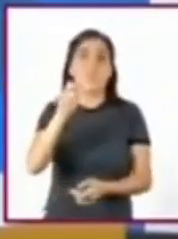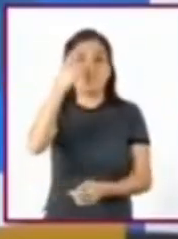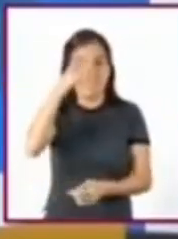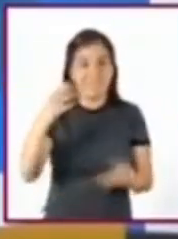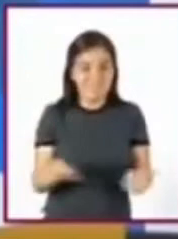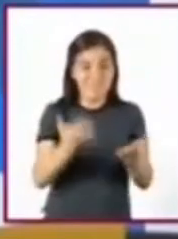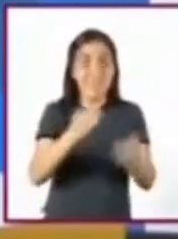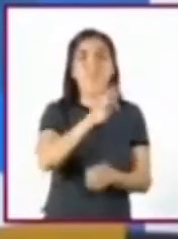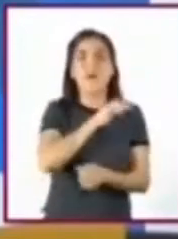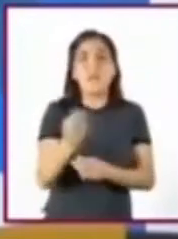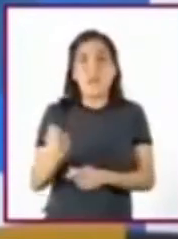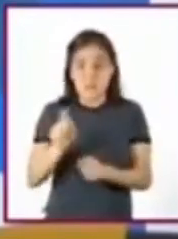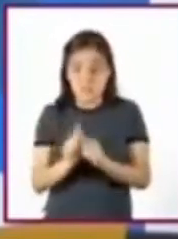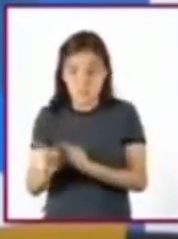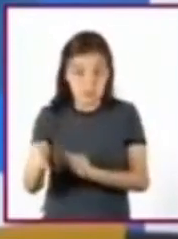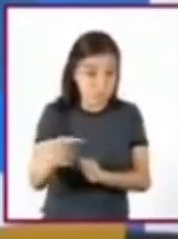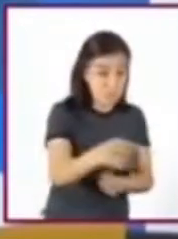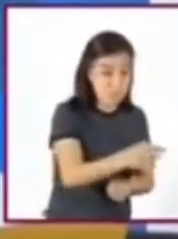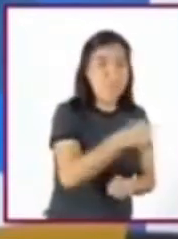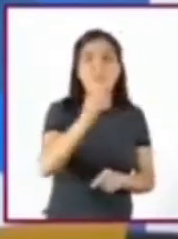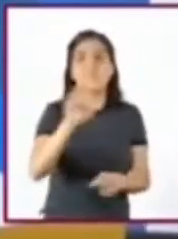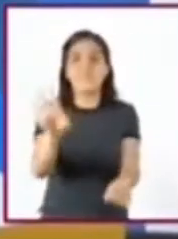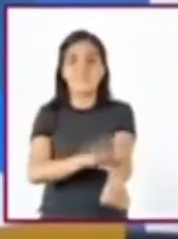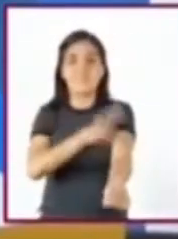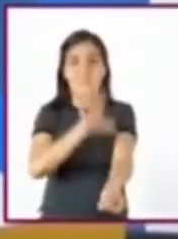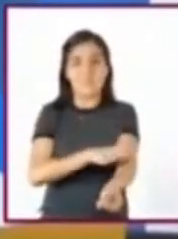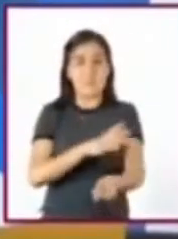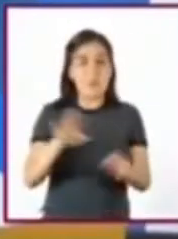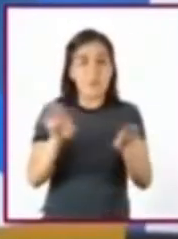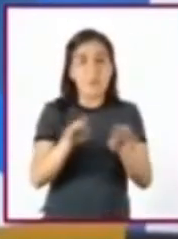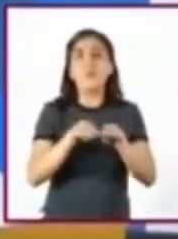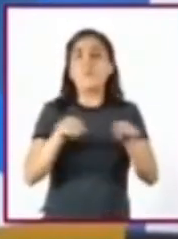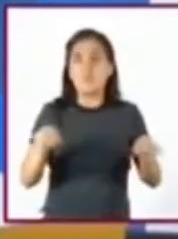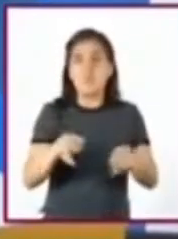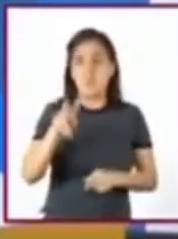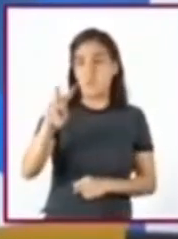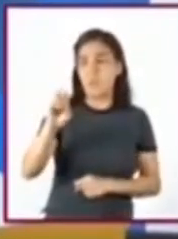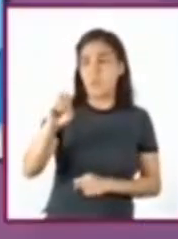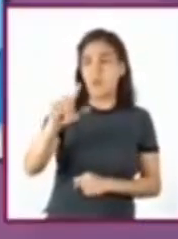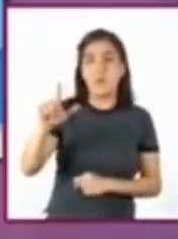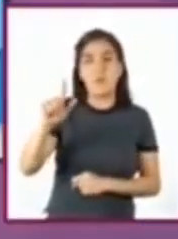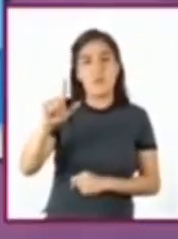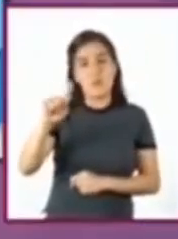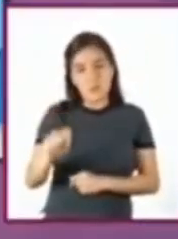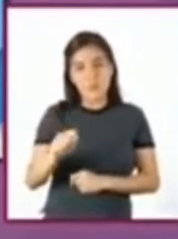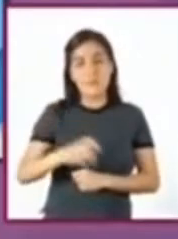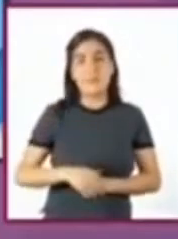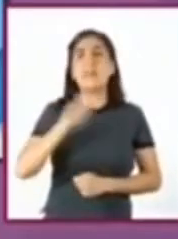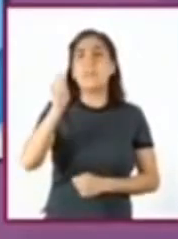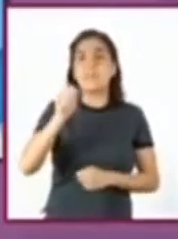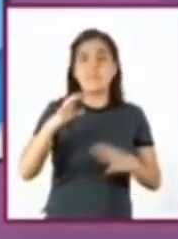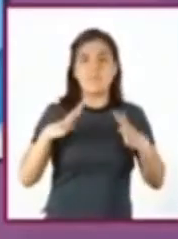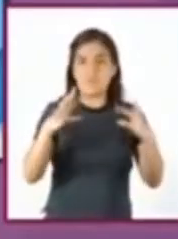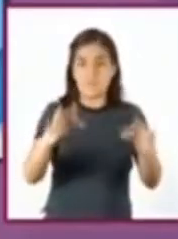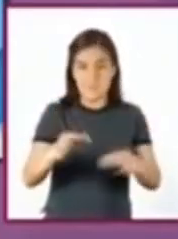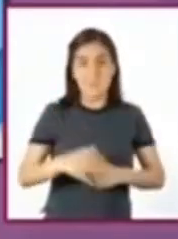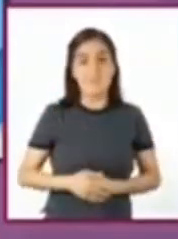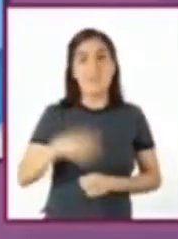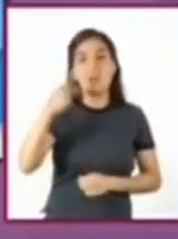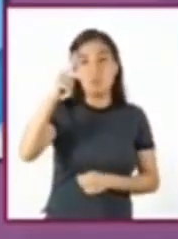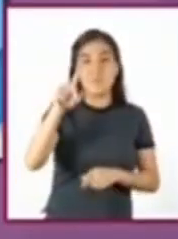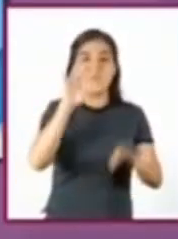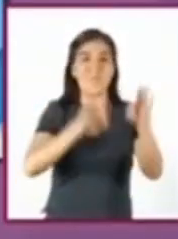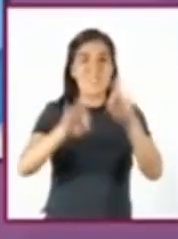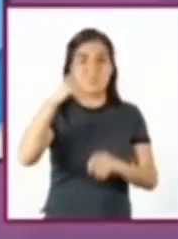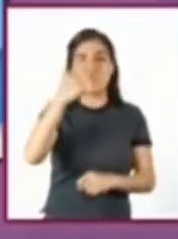para poder fluir por el alambre. Ese impulso se mide en una unidad llamada volt y recibe su nombre en honor al físico